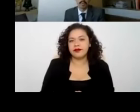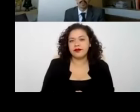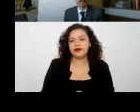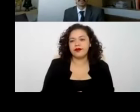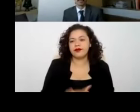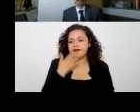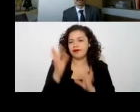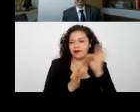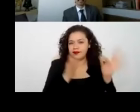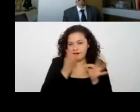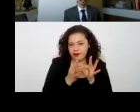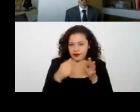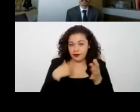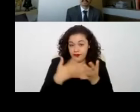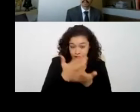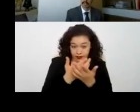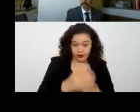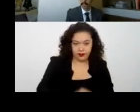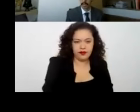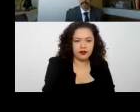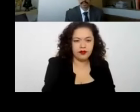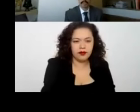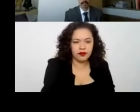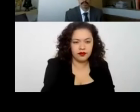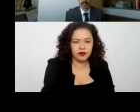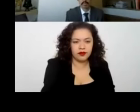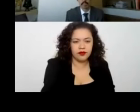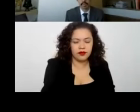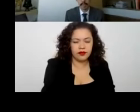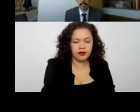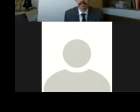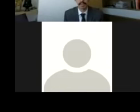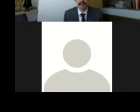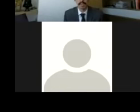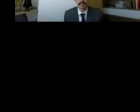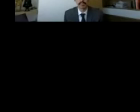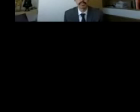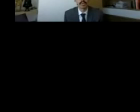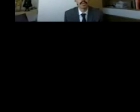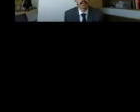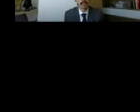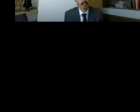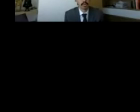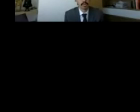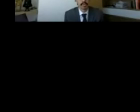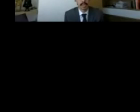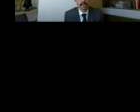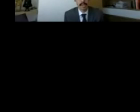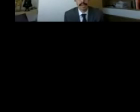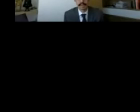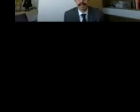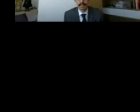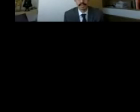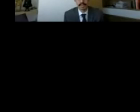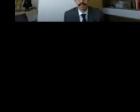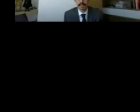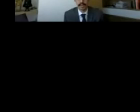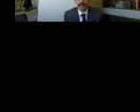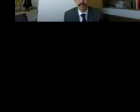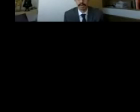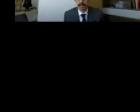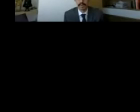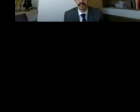Perfecto. Bueno, pues me sigo con las siguientes obligaciones que son, una, presentar avisos y dos, atender visitas